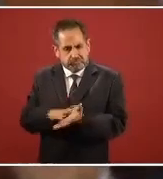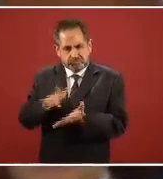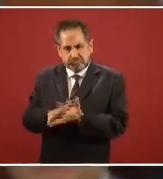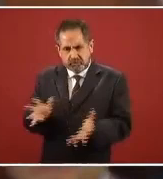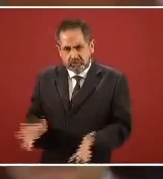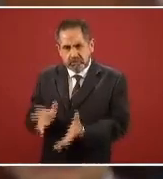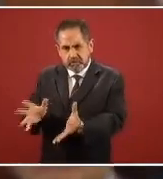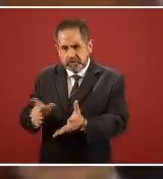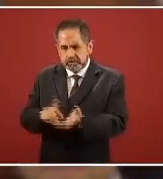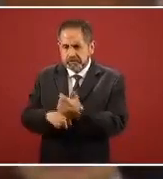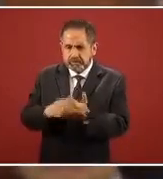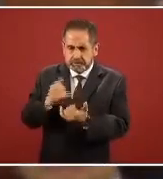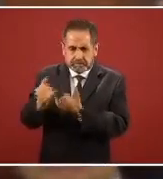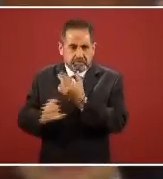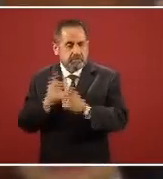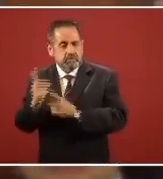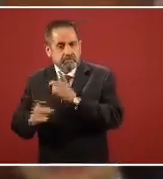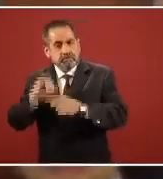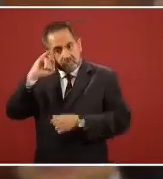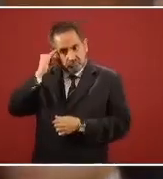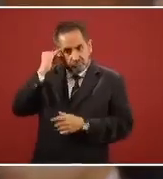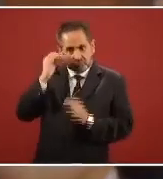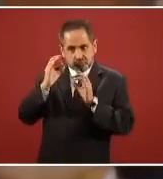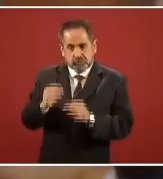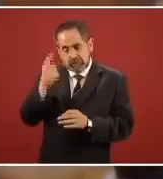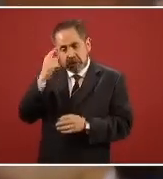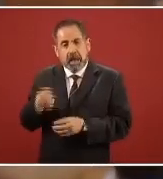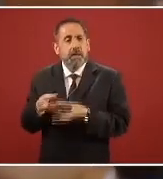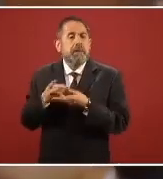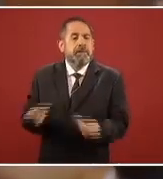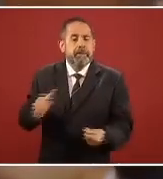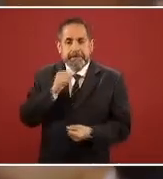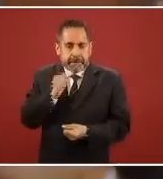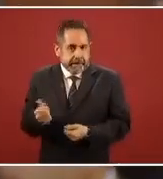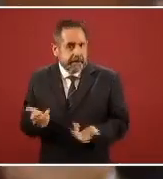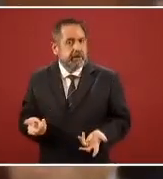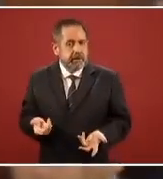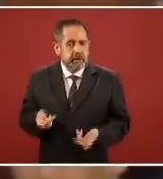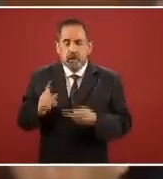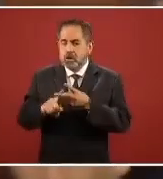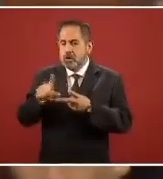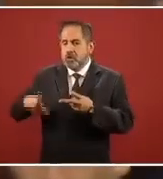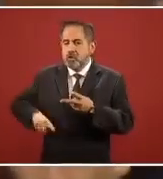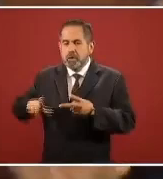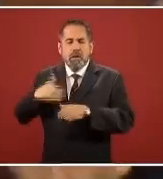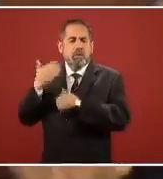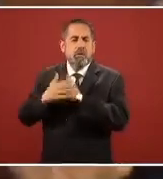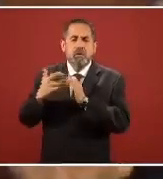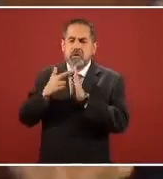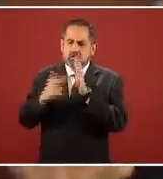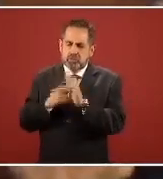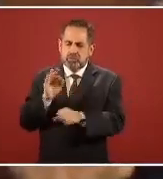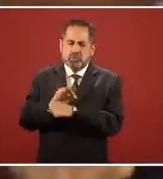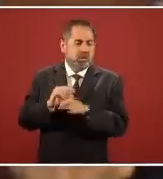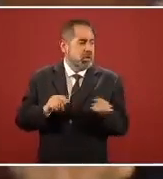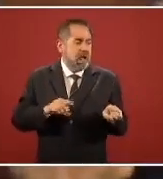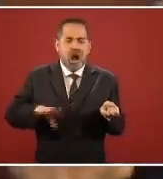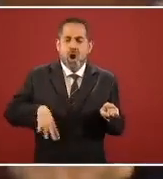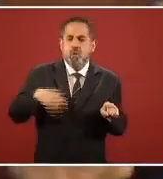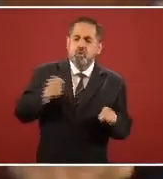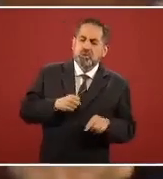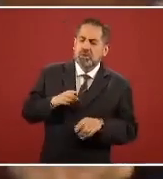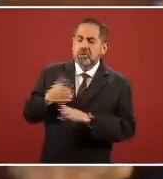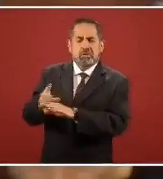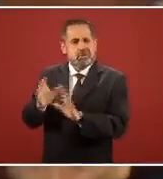En este caso, a deportistas indígenas para que no mueran sus tradiciones. ¿Implementará su gobierno alguna medida que proteja de abusos a todas